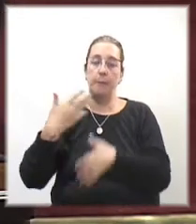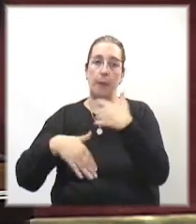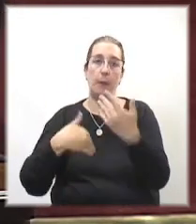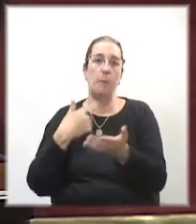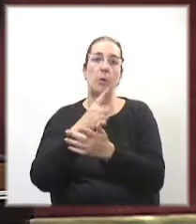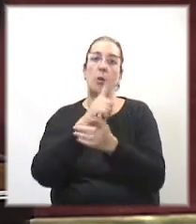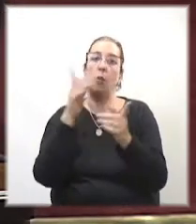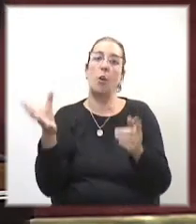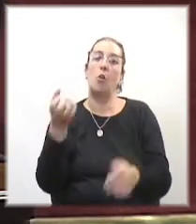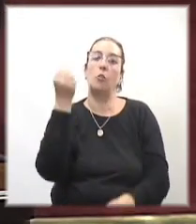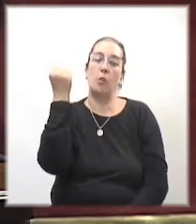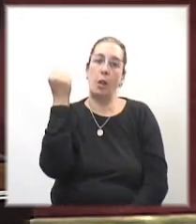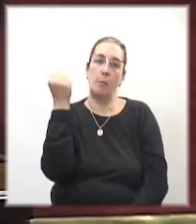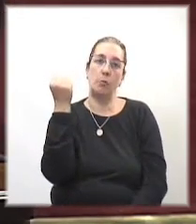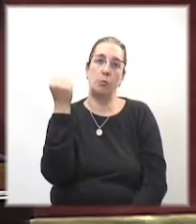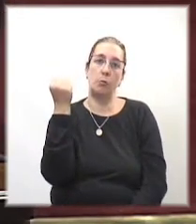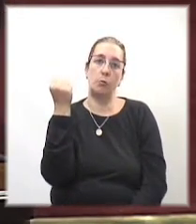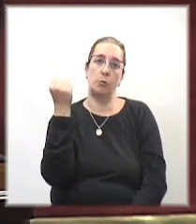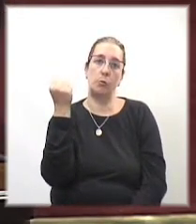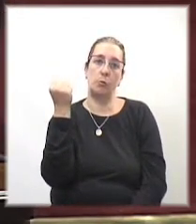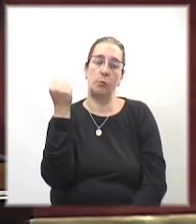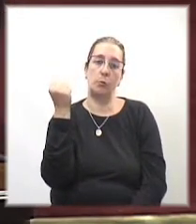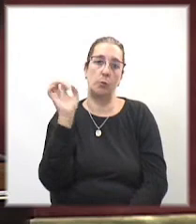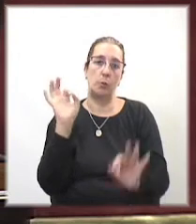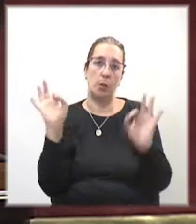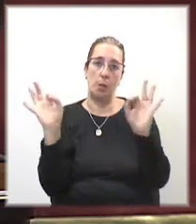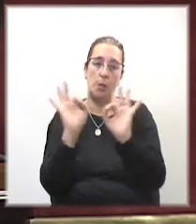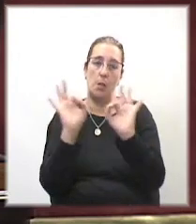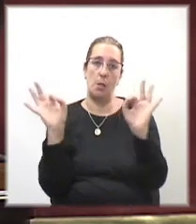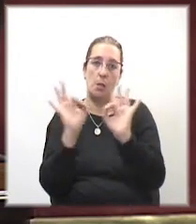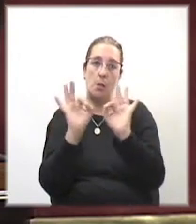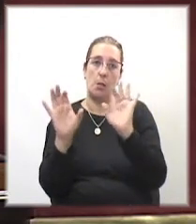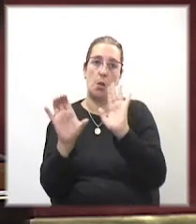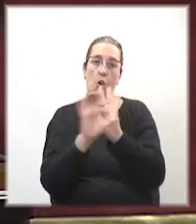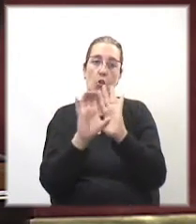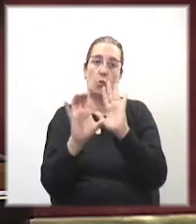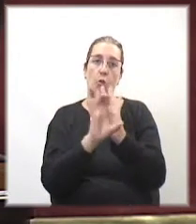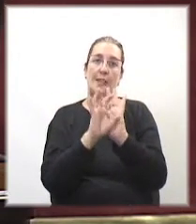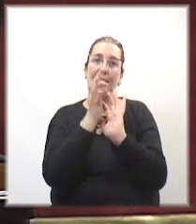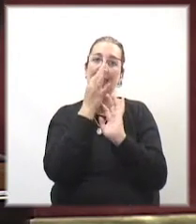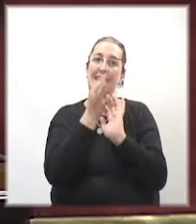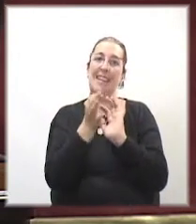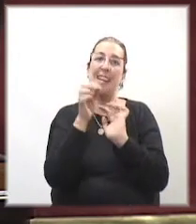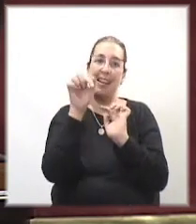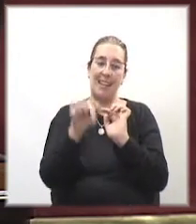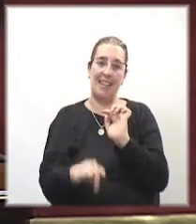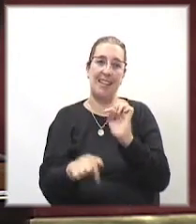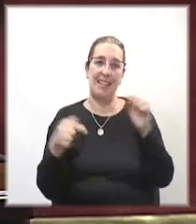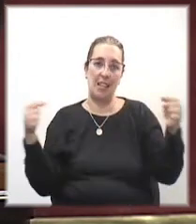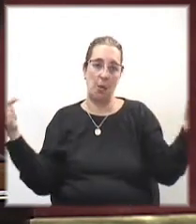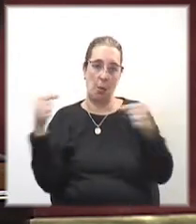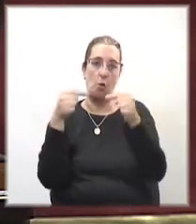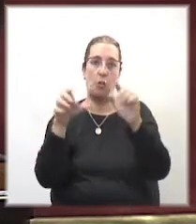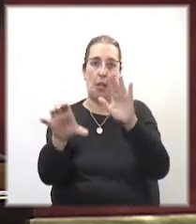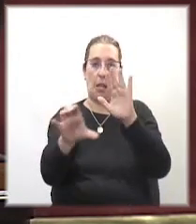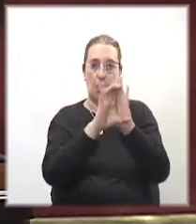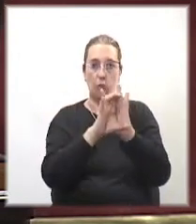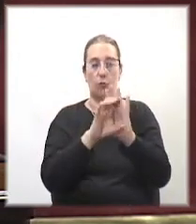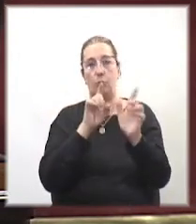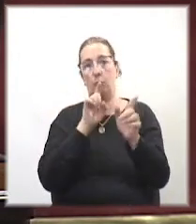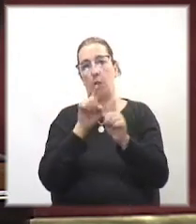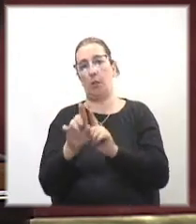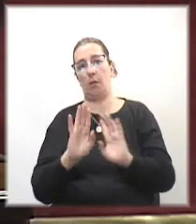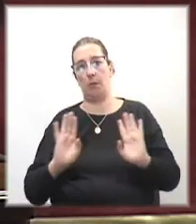no encontramos a ningún constitucionalista que diga que esto es inconstitucional